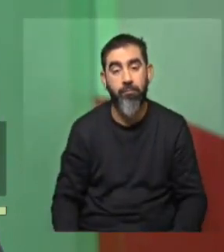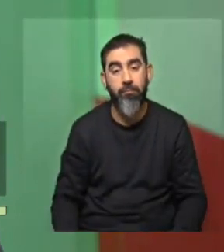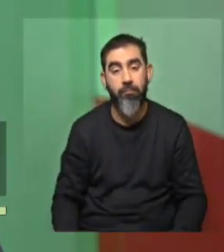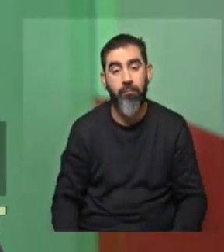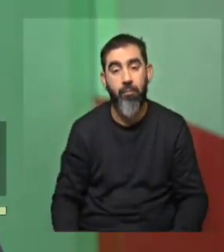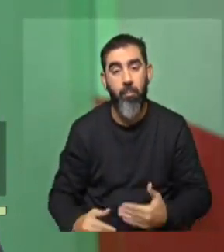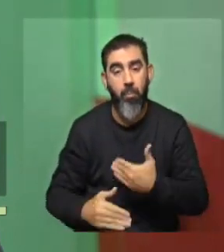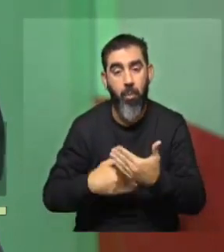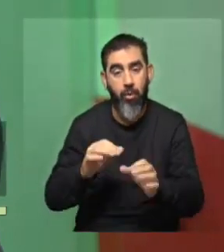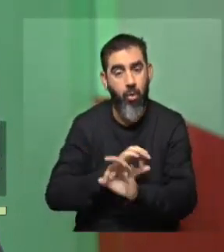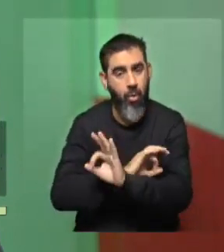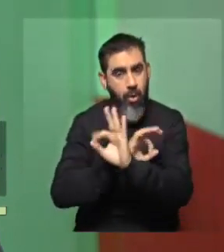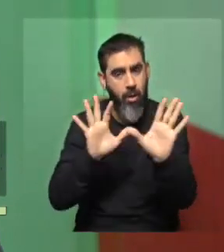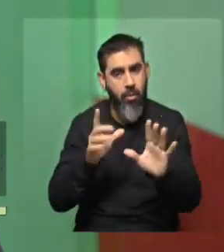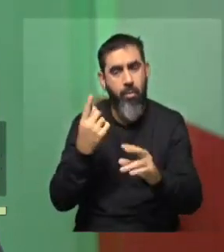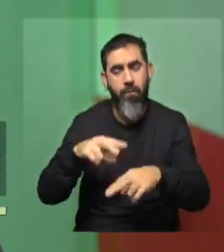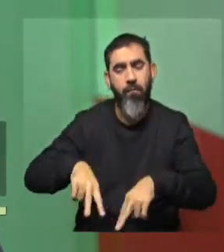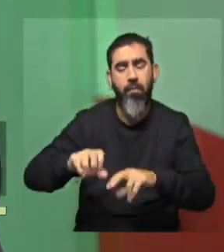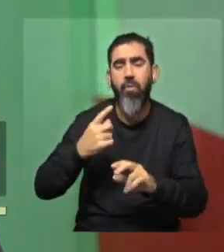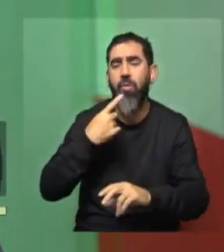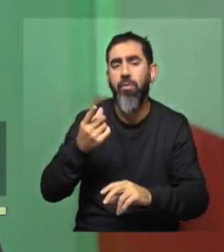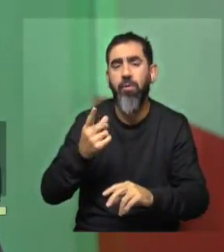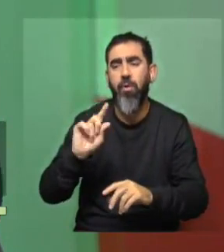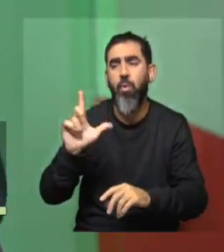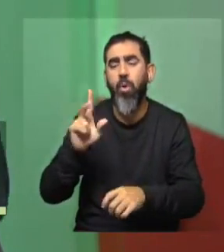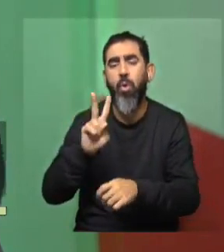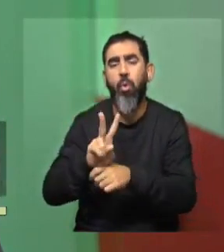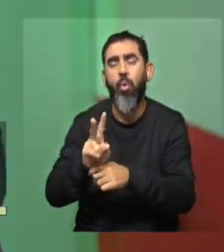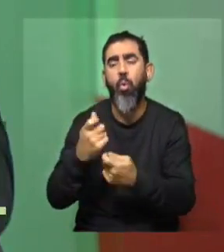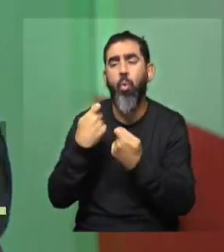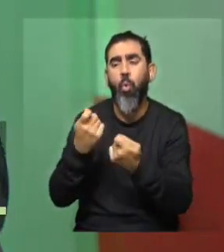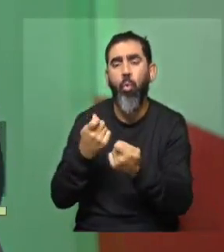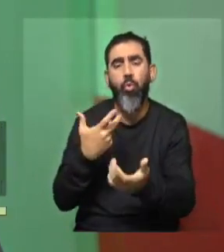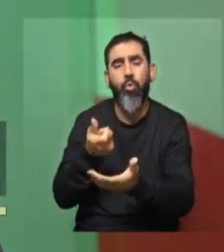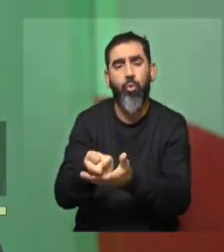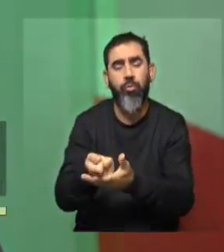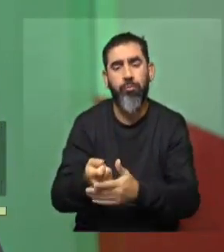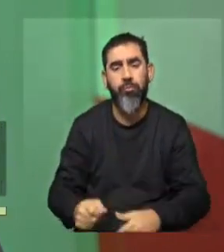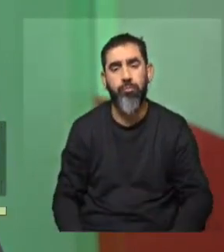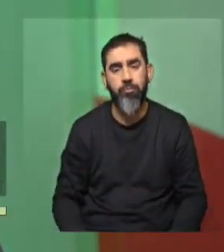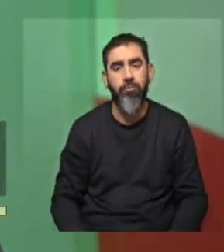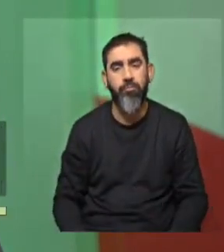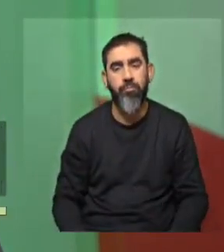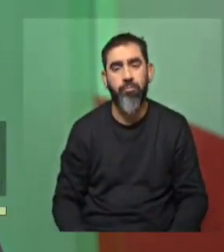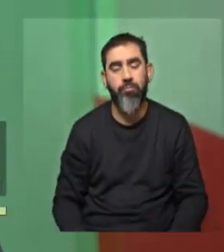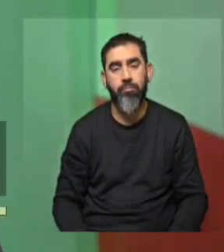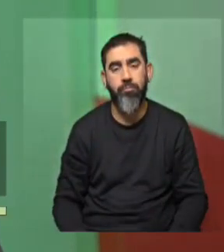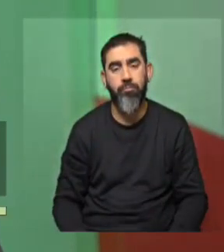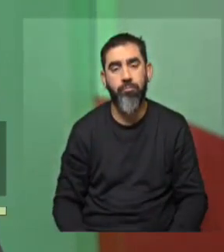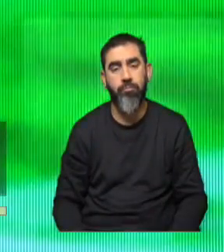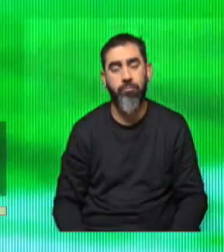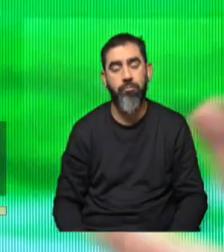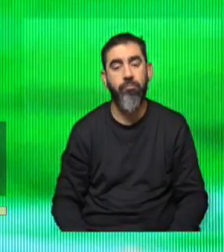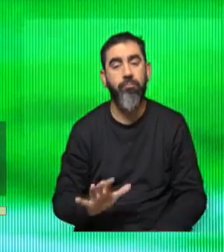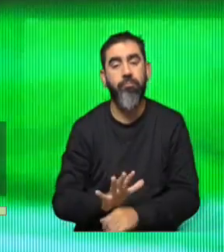netamente transparente en la investigación dice que no hubo control del gasto ni de las compras por ejemplo entre otras cosas es como que estuvieron hablando